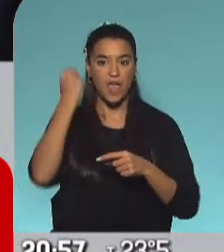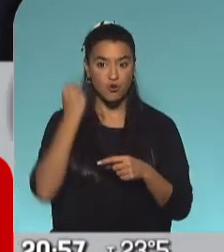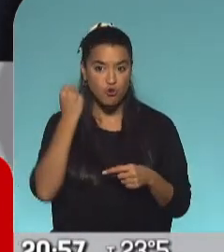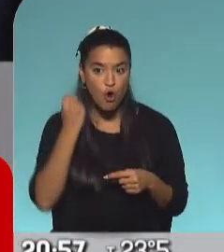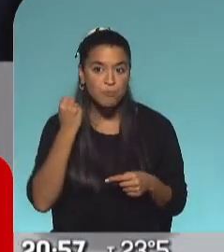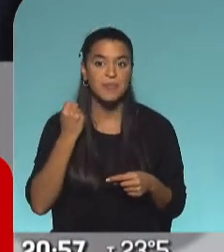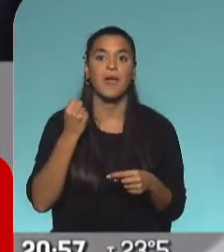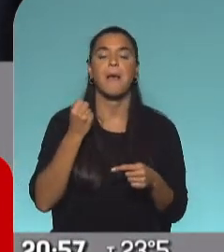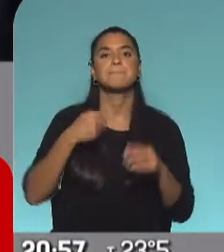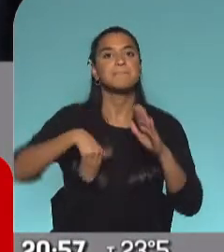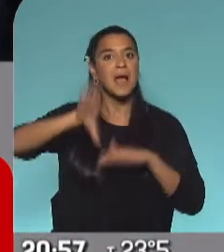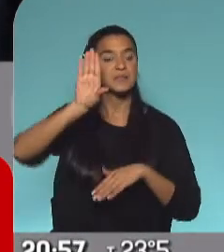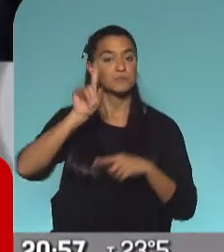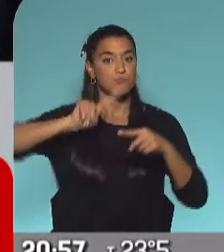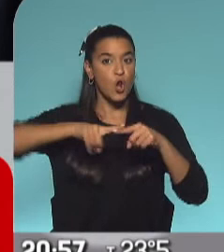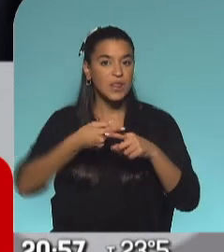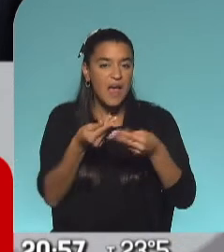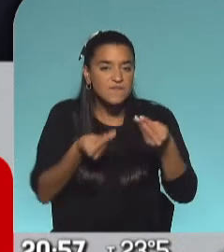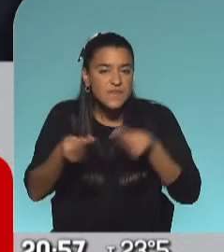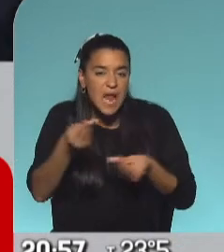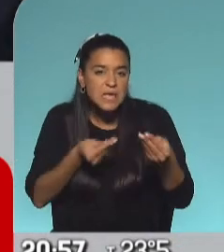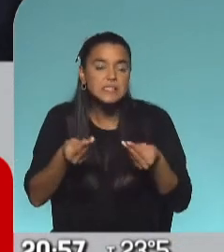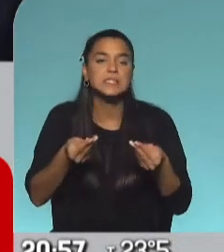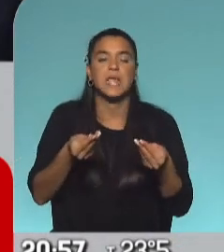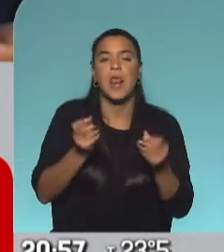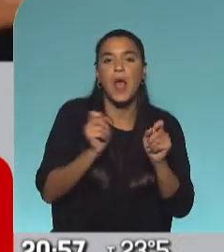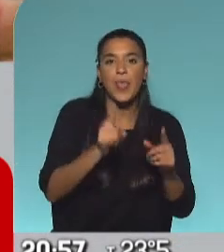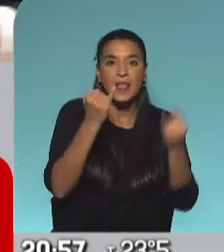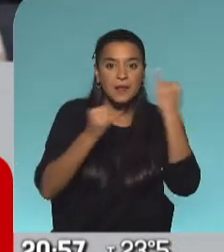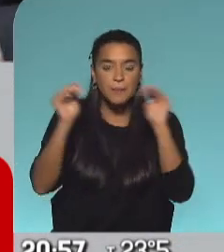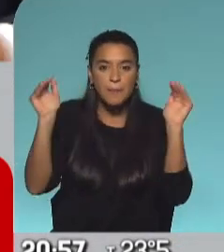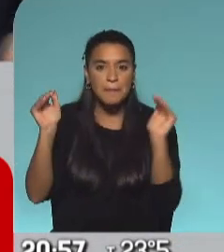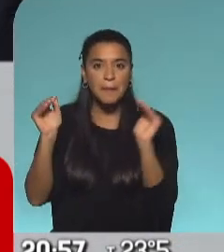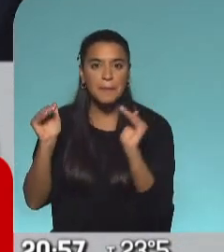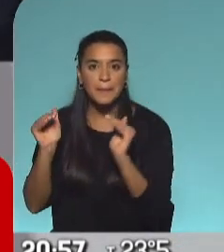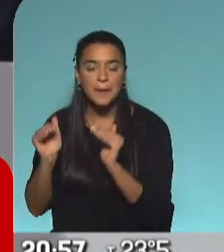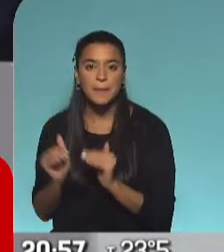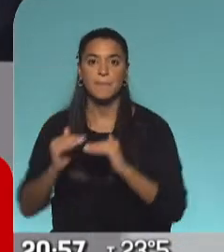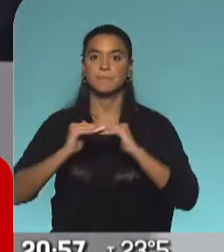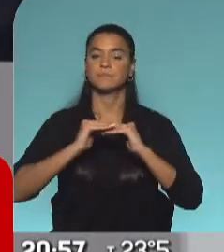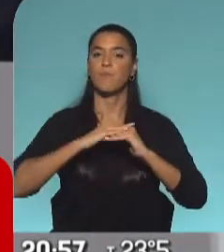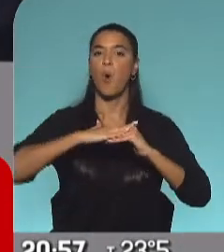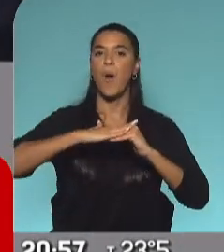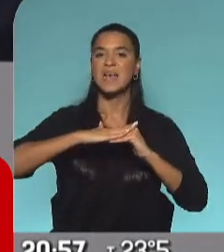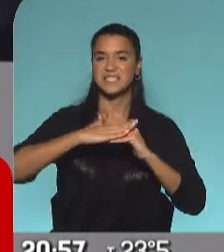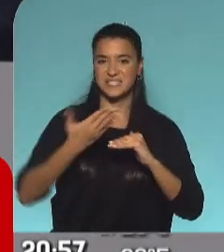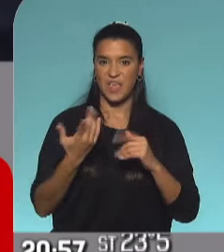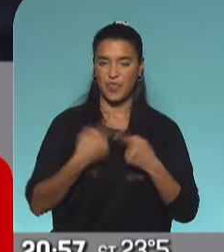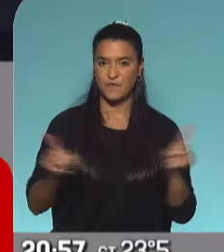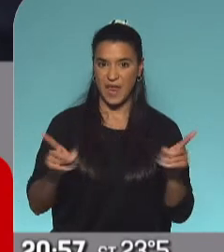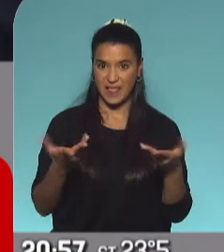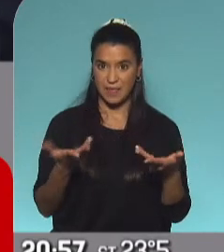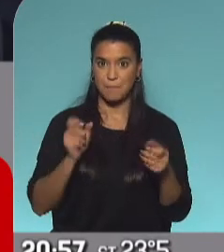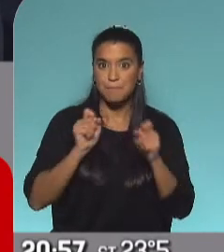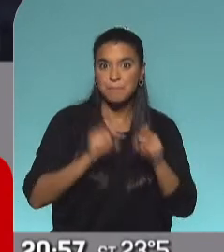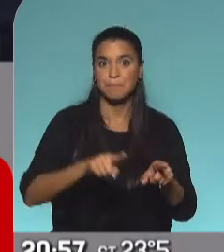económica y sobre todo de la política financiera y de tasas, se fue reduciendo y se fue generando una plataforma distinta, una perspectiva distinta para las